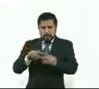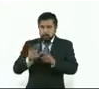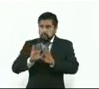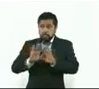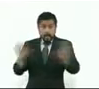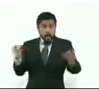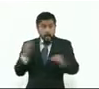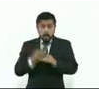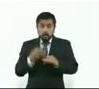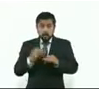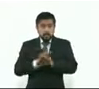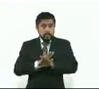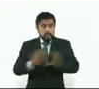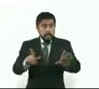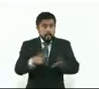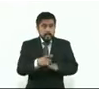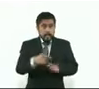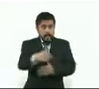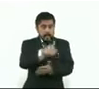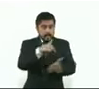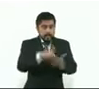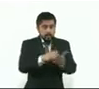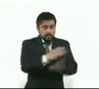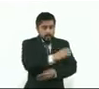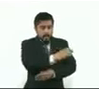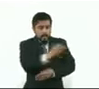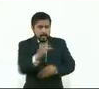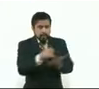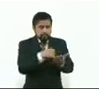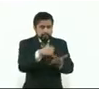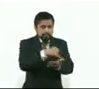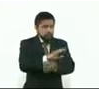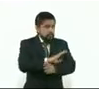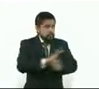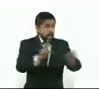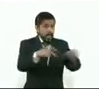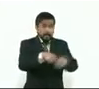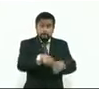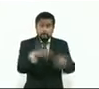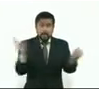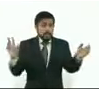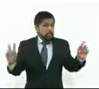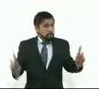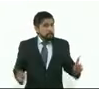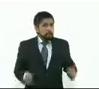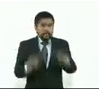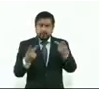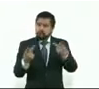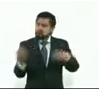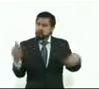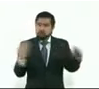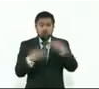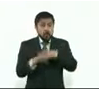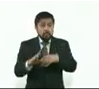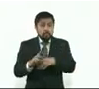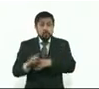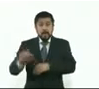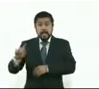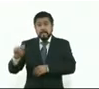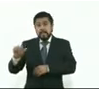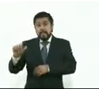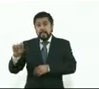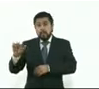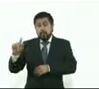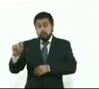vacíos sus invernaderos. En San Gregorio Atlapulco se acabó. Y en el barrio